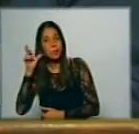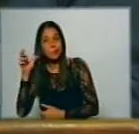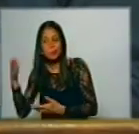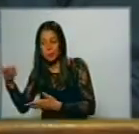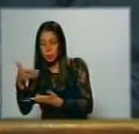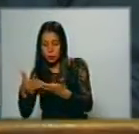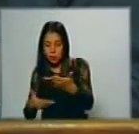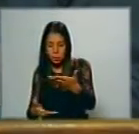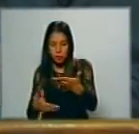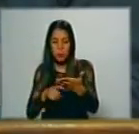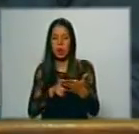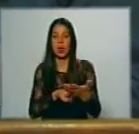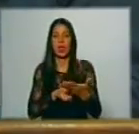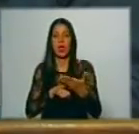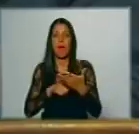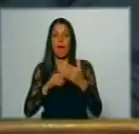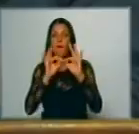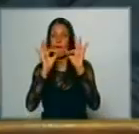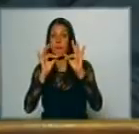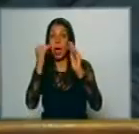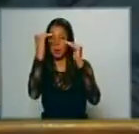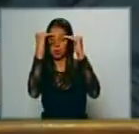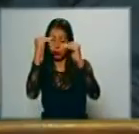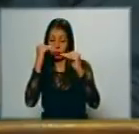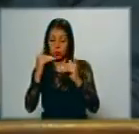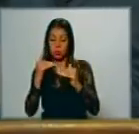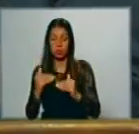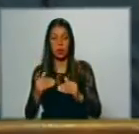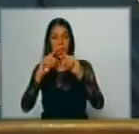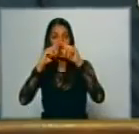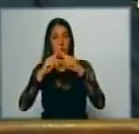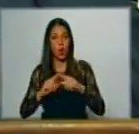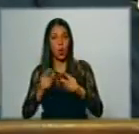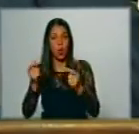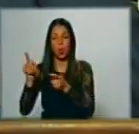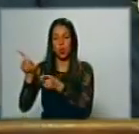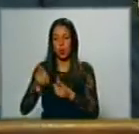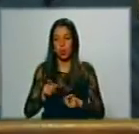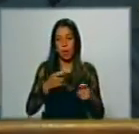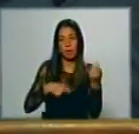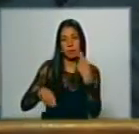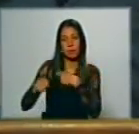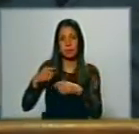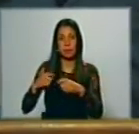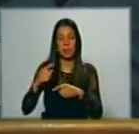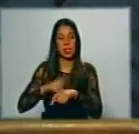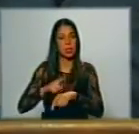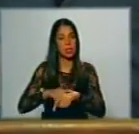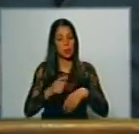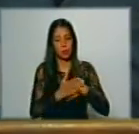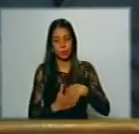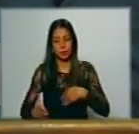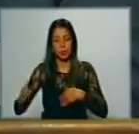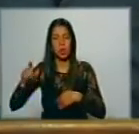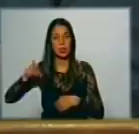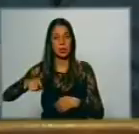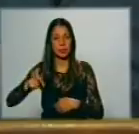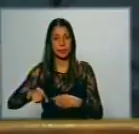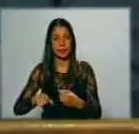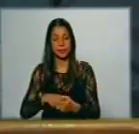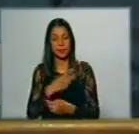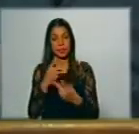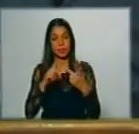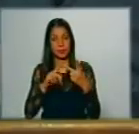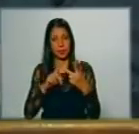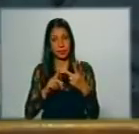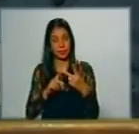reflejar las estructuras de costos y márgenes de ganancia durante el periodo que corresponda. 2. Elementos